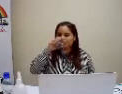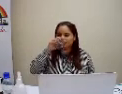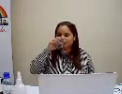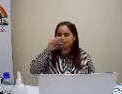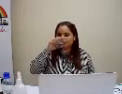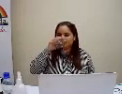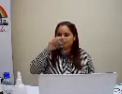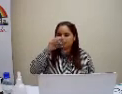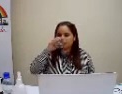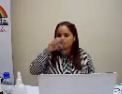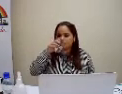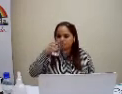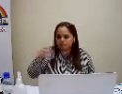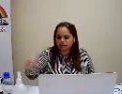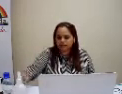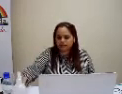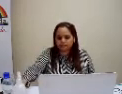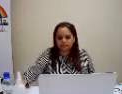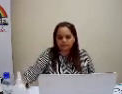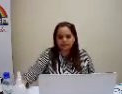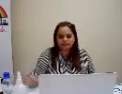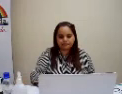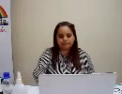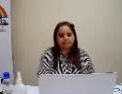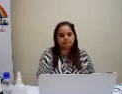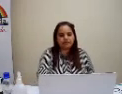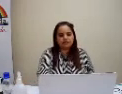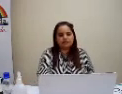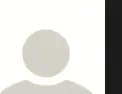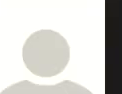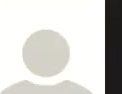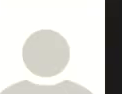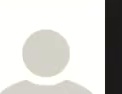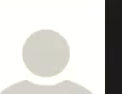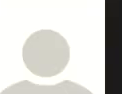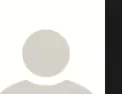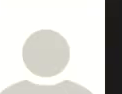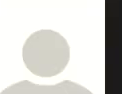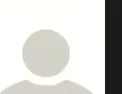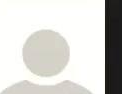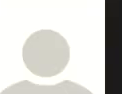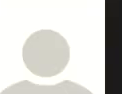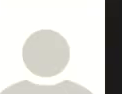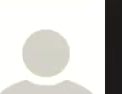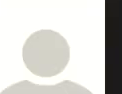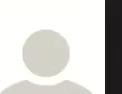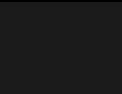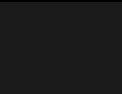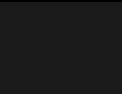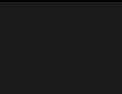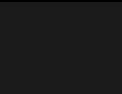Gracias por sus palabras. Abrimos este espacio para alguna pregunta que tengan en este